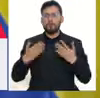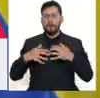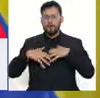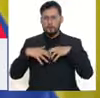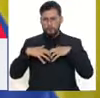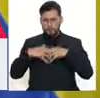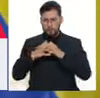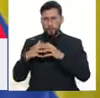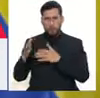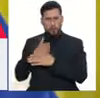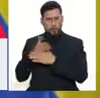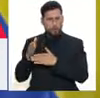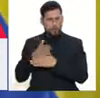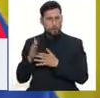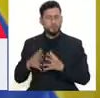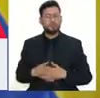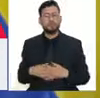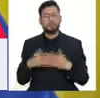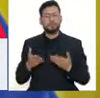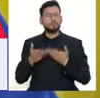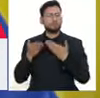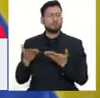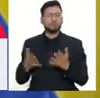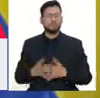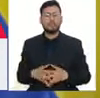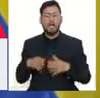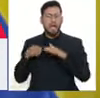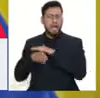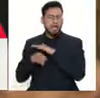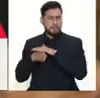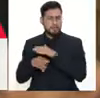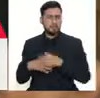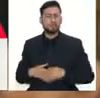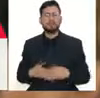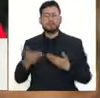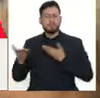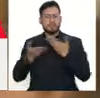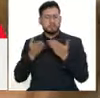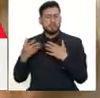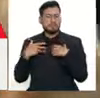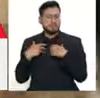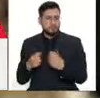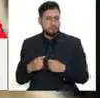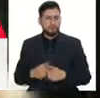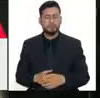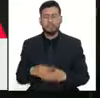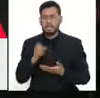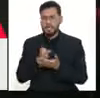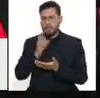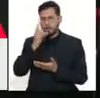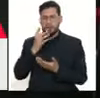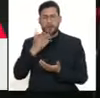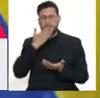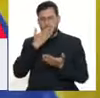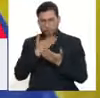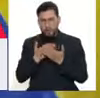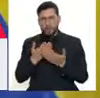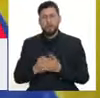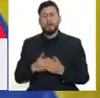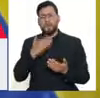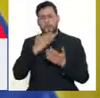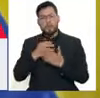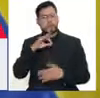fortalecer la cooperación para garantizar el acceso a servicios de salud y educación de calidad